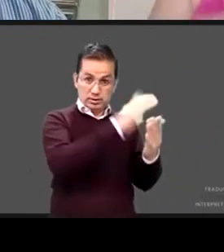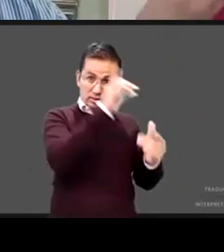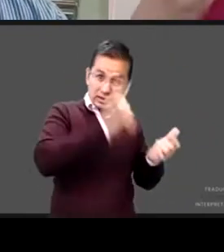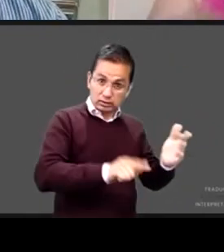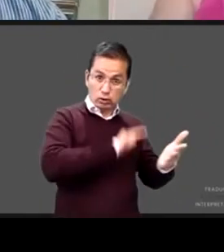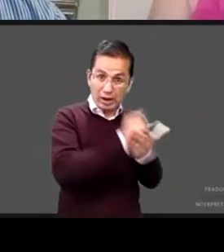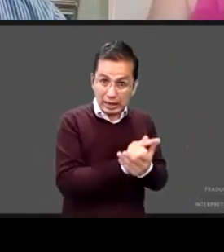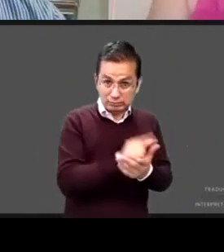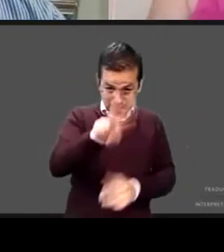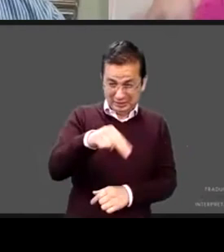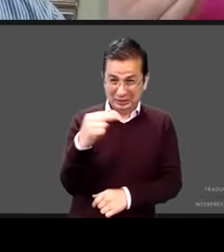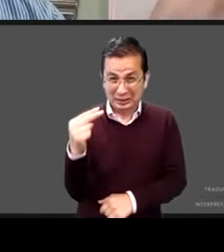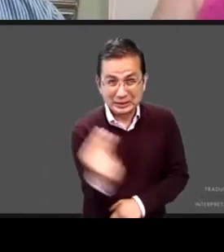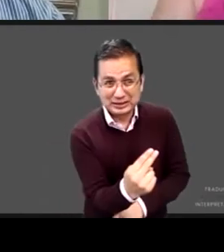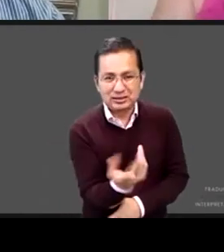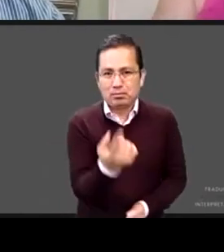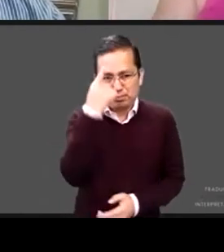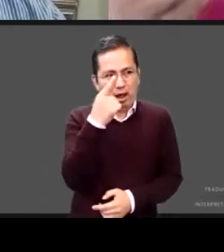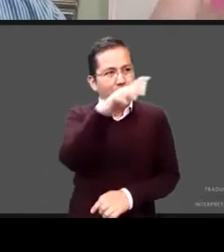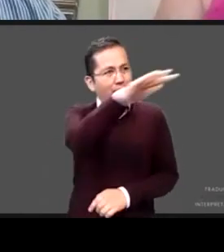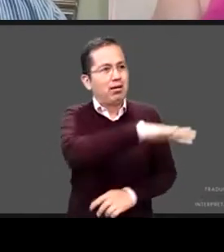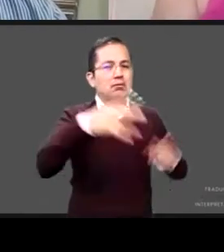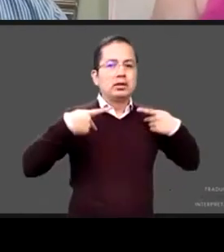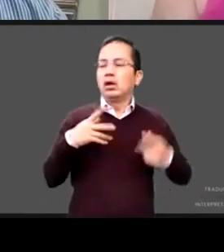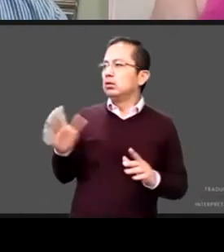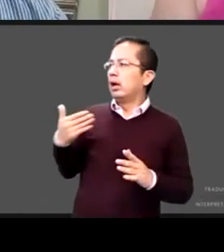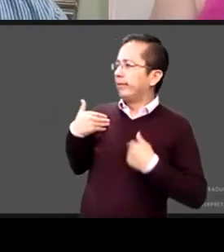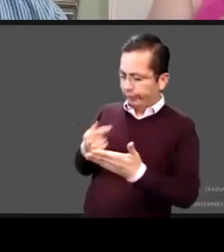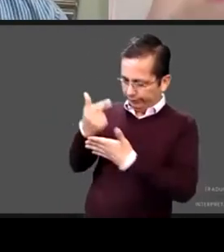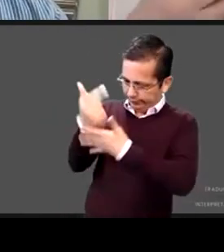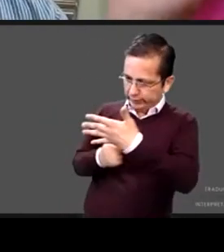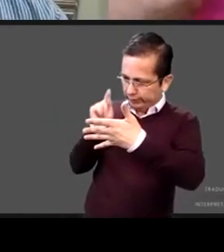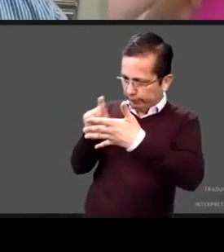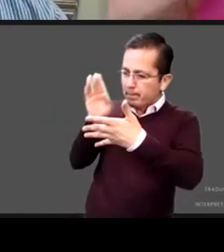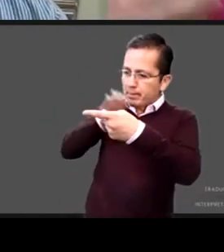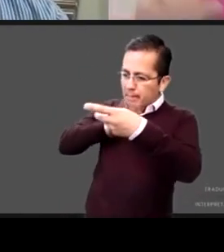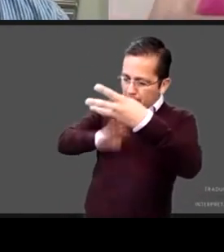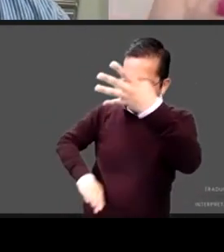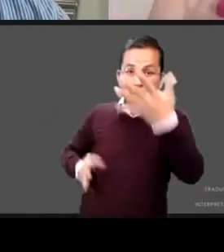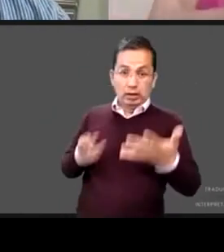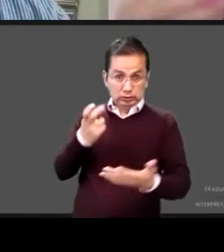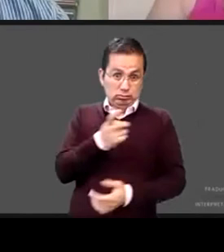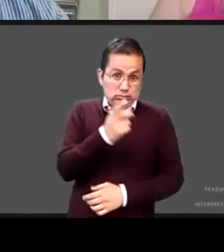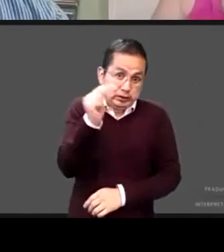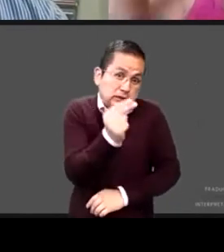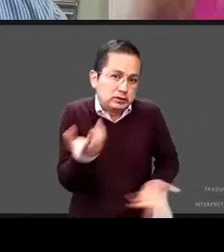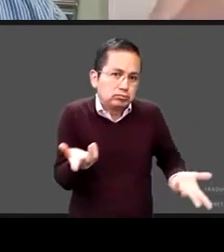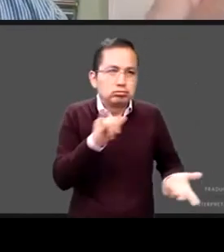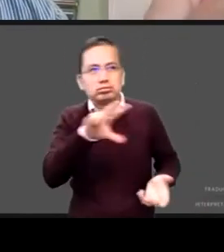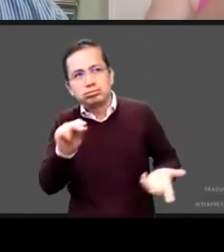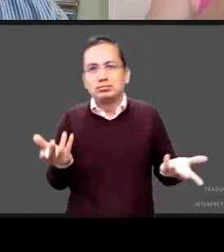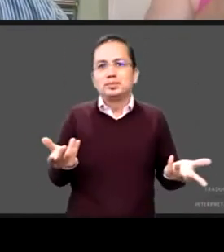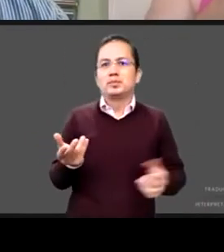sería necesario meterlo para que la gente entienda lo que estamos prohibiendo? O sea, un poco para jugar, digamos, con estas ideas.